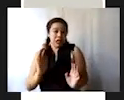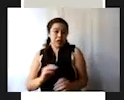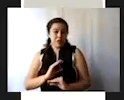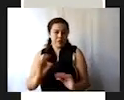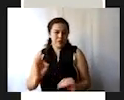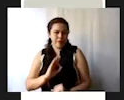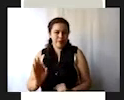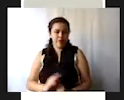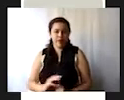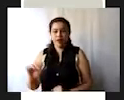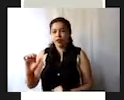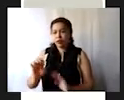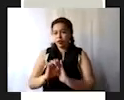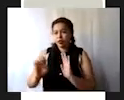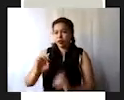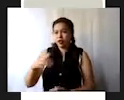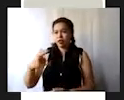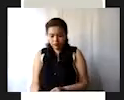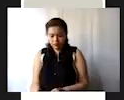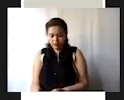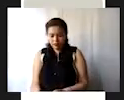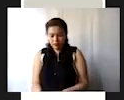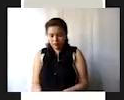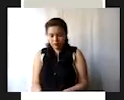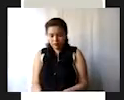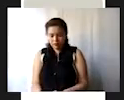pusieron otros ejemplos en el chat.